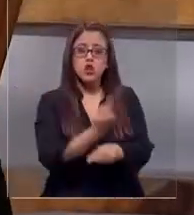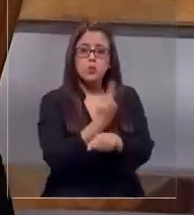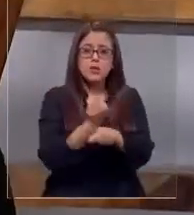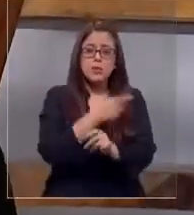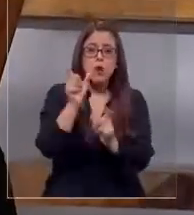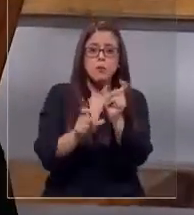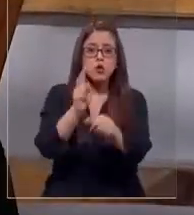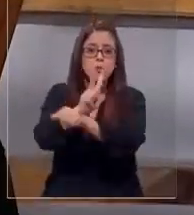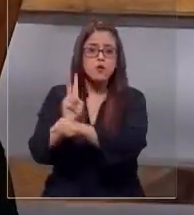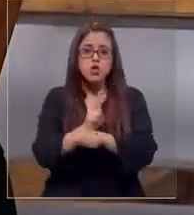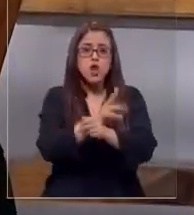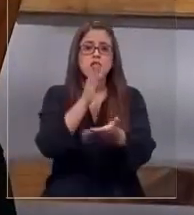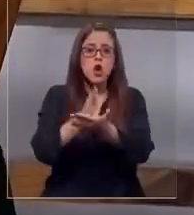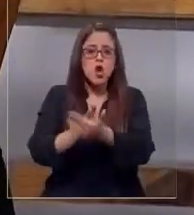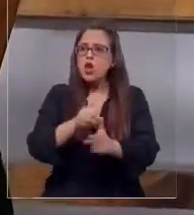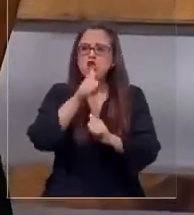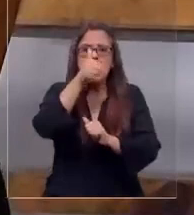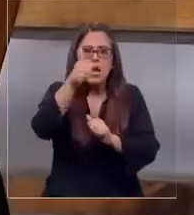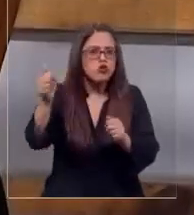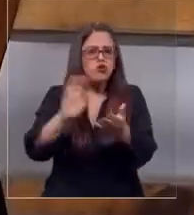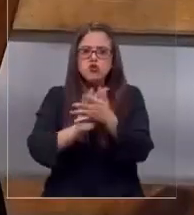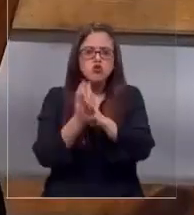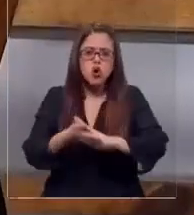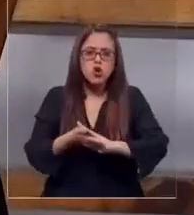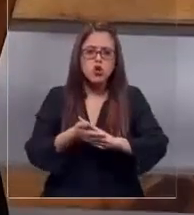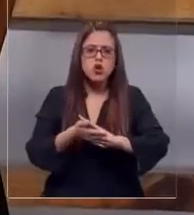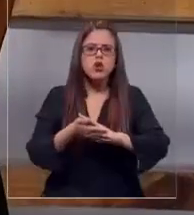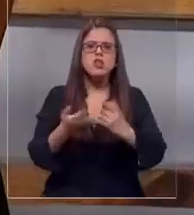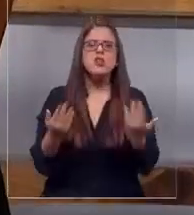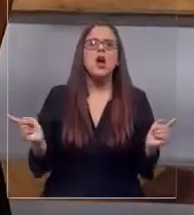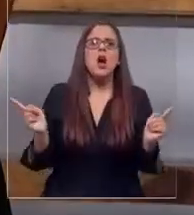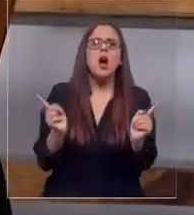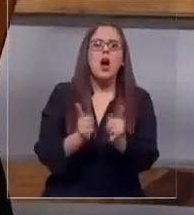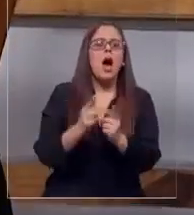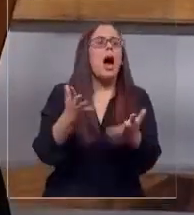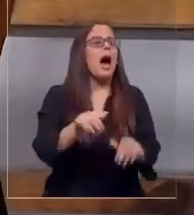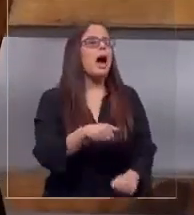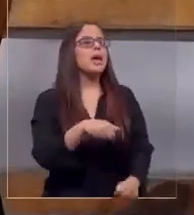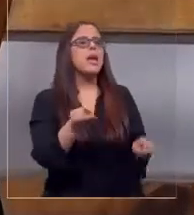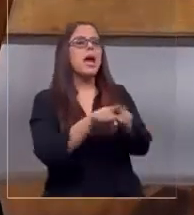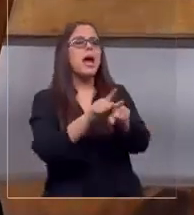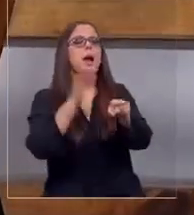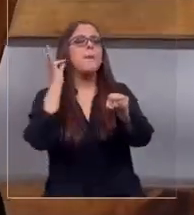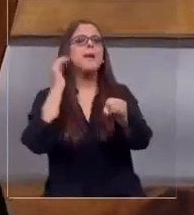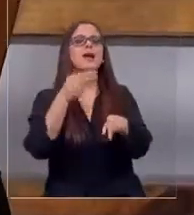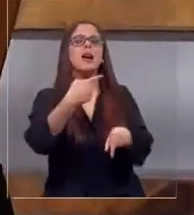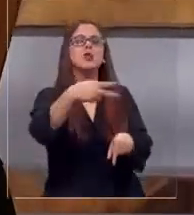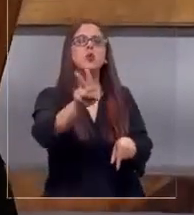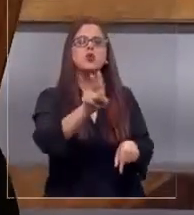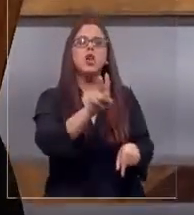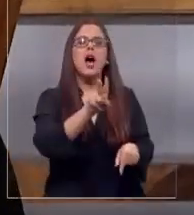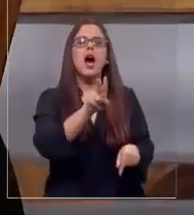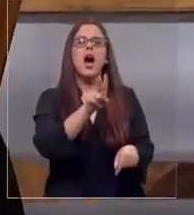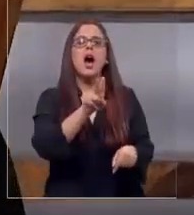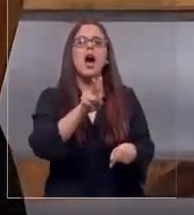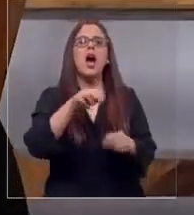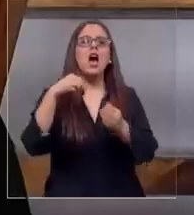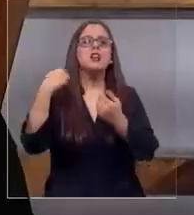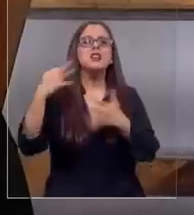con los profesores del colegio, director y todo, y llegamos a la conclusión que tu hermana se quitó la vida, porque tu hermana sufría depresión